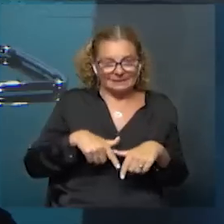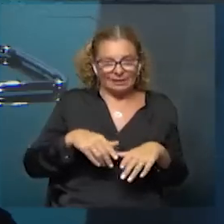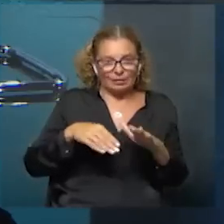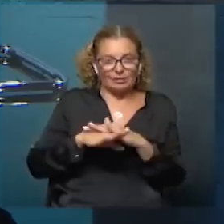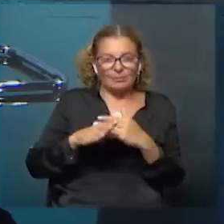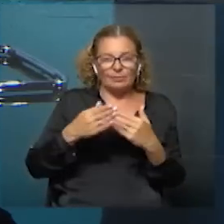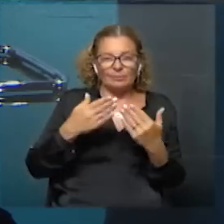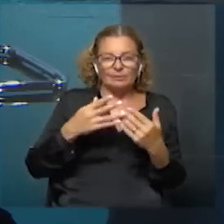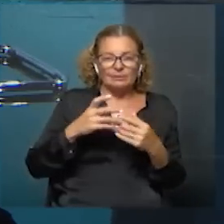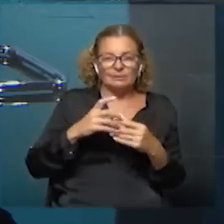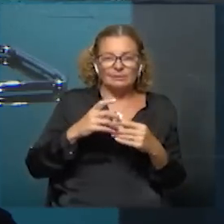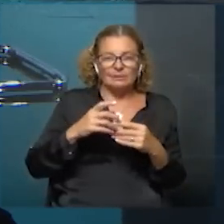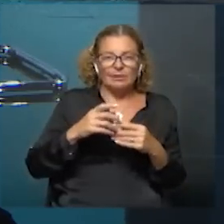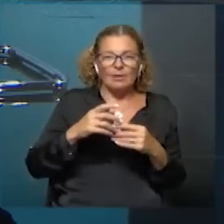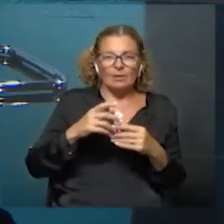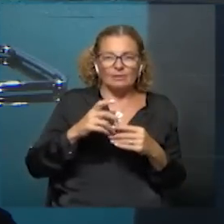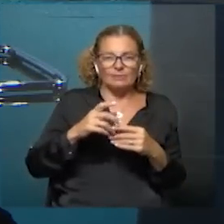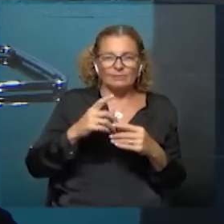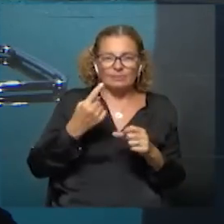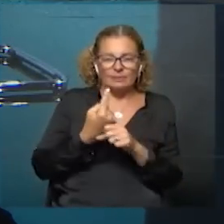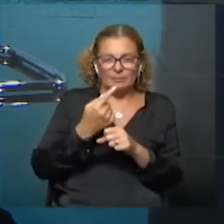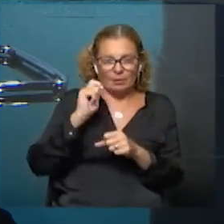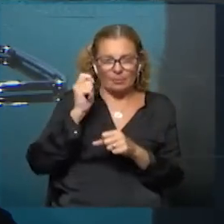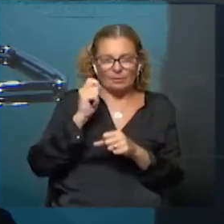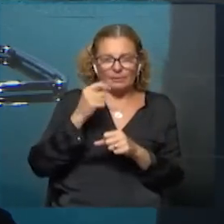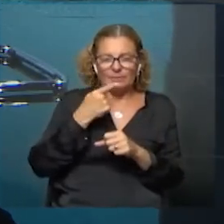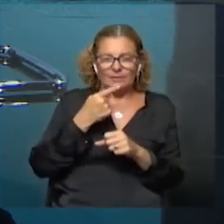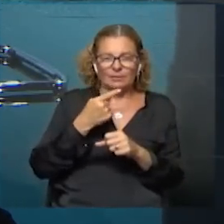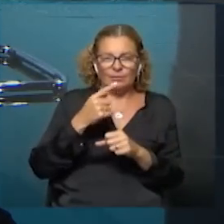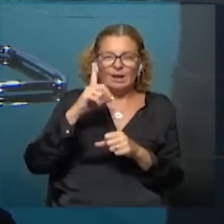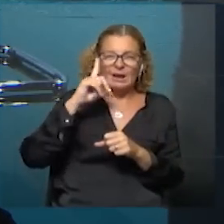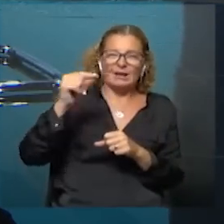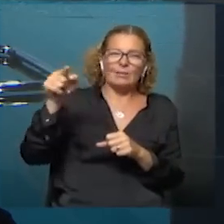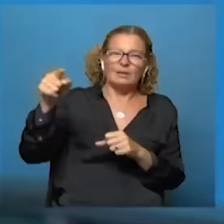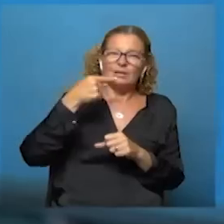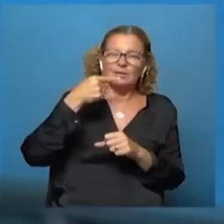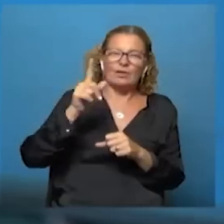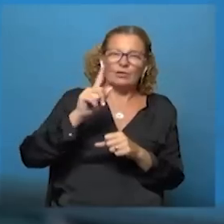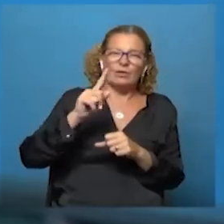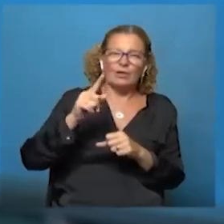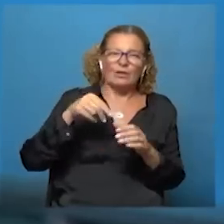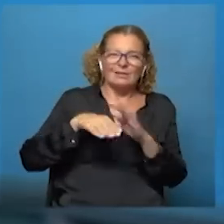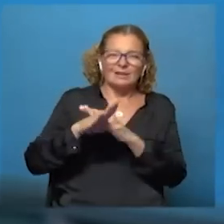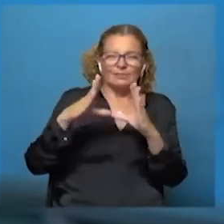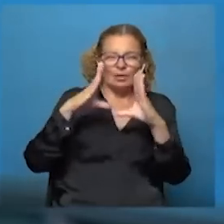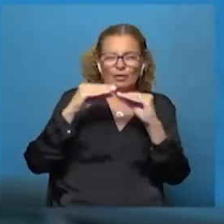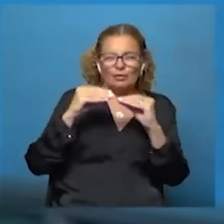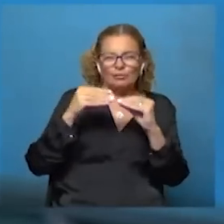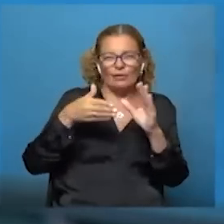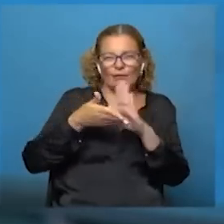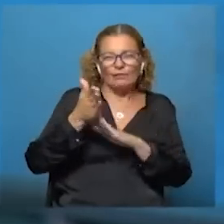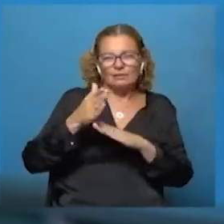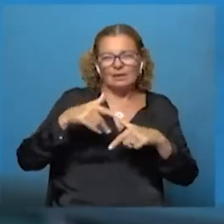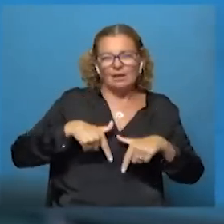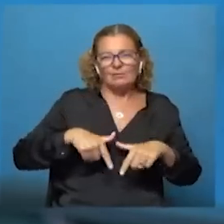en una charla privada primero pública se desubicó por de lejos me dice no está de acuerdo bueno Fuiste a hablar con el ministro